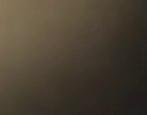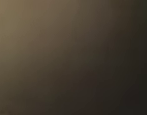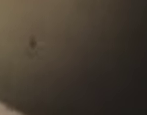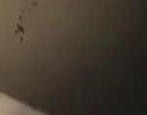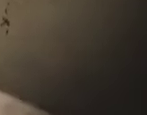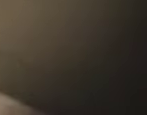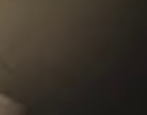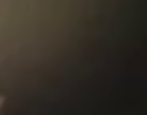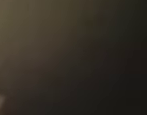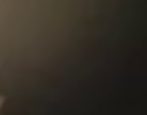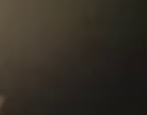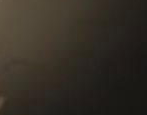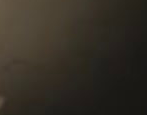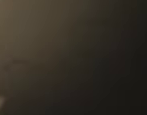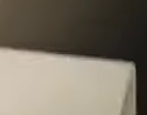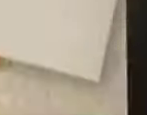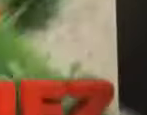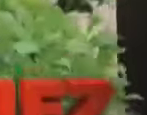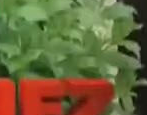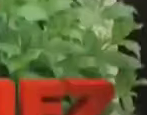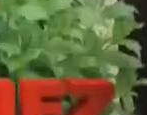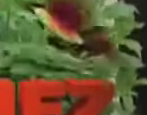mismo.